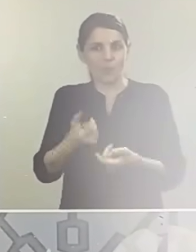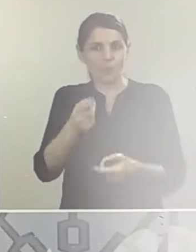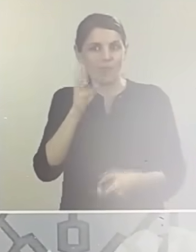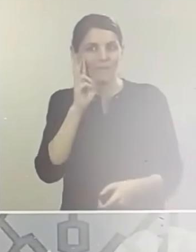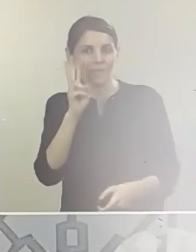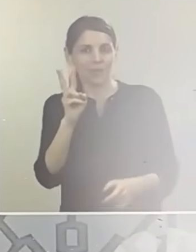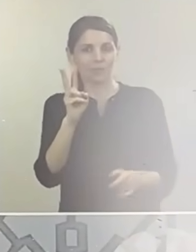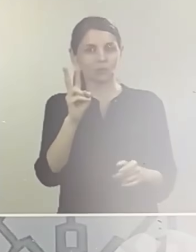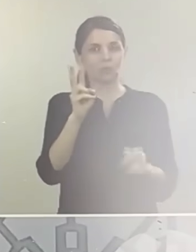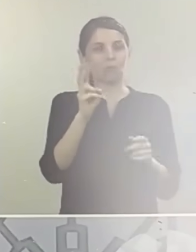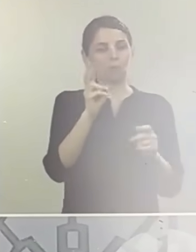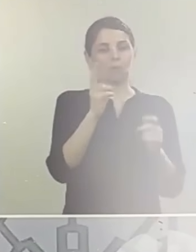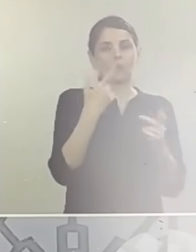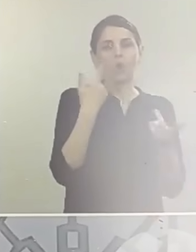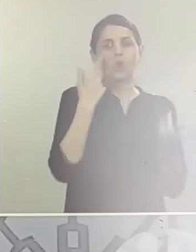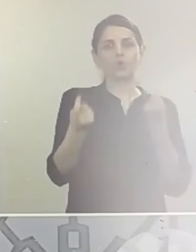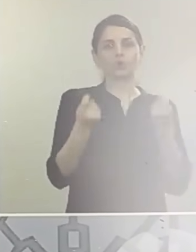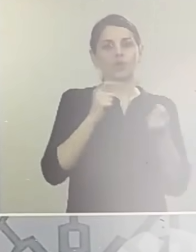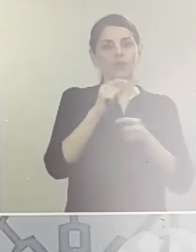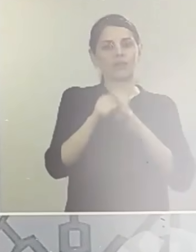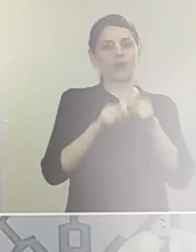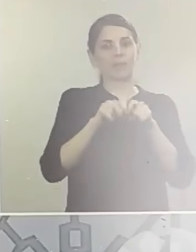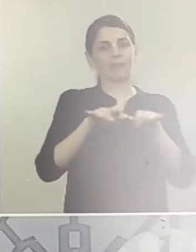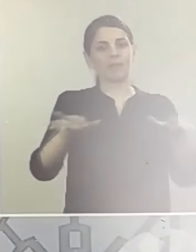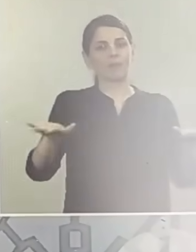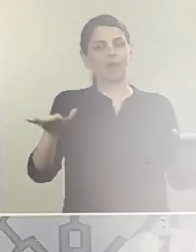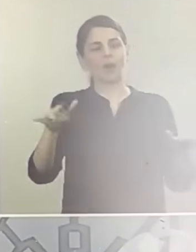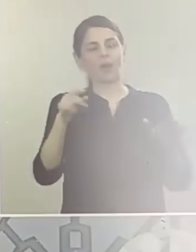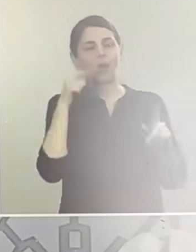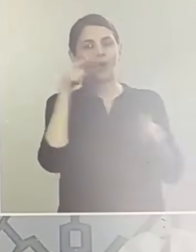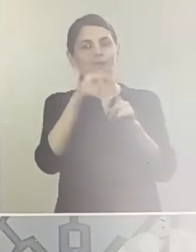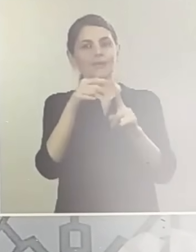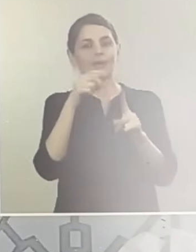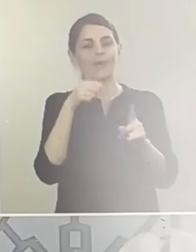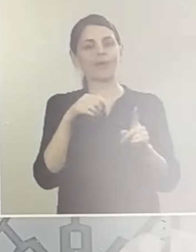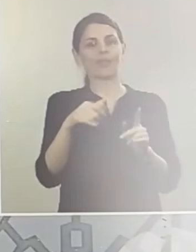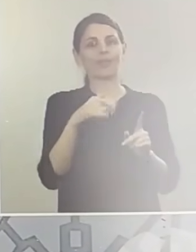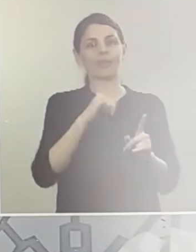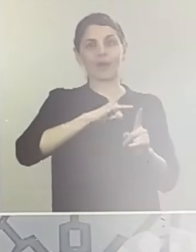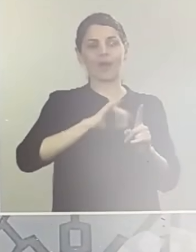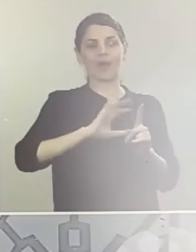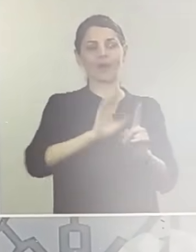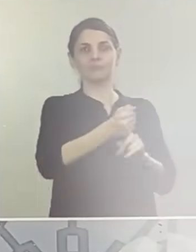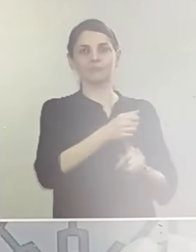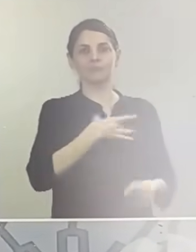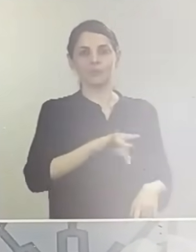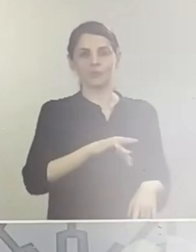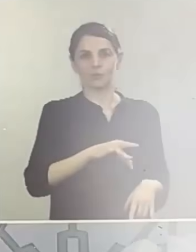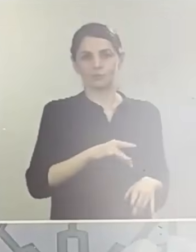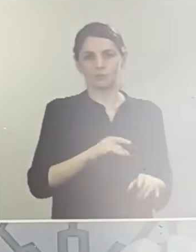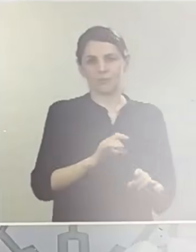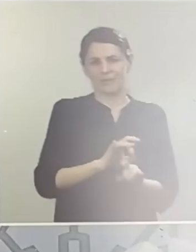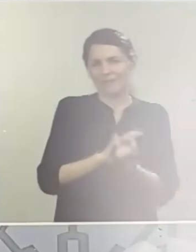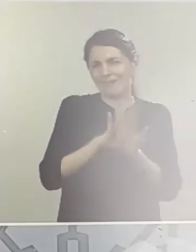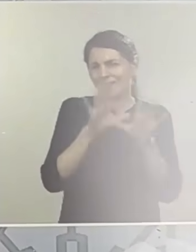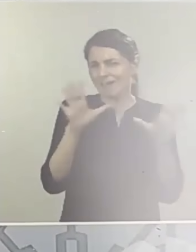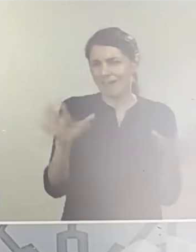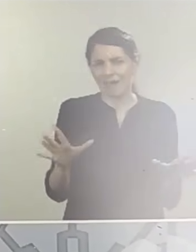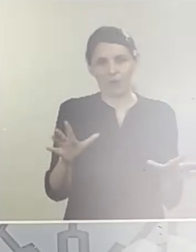ido marcando del control de la epidemia, yo entiendo que es razonable y está sobre la mesa en todas las discusiones desde hace mucho